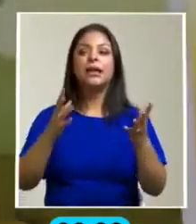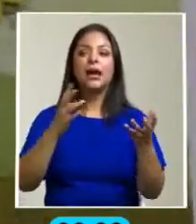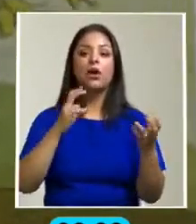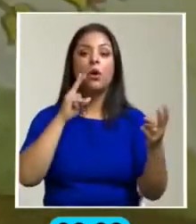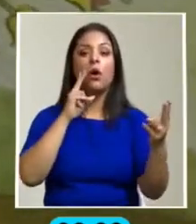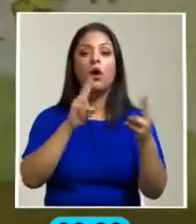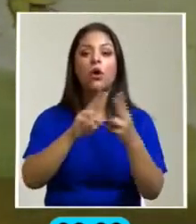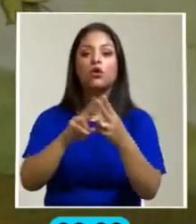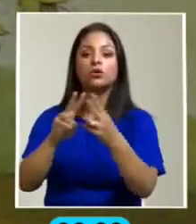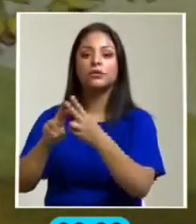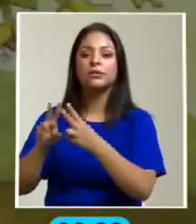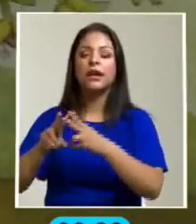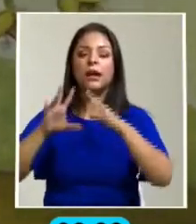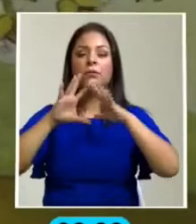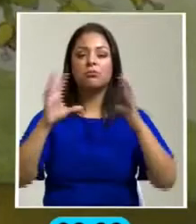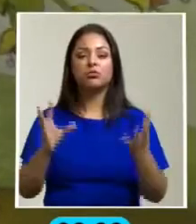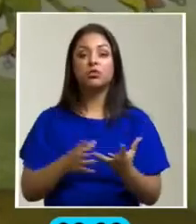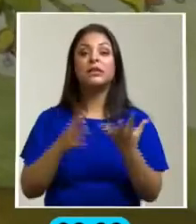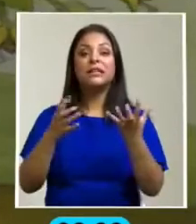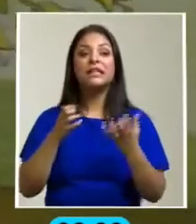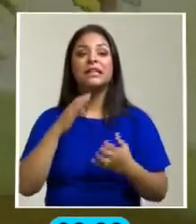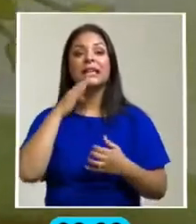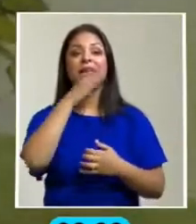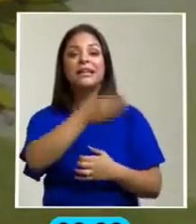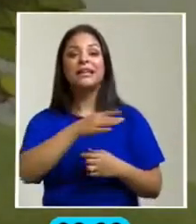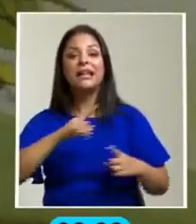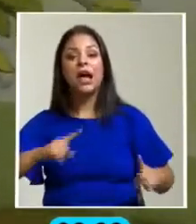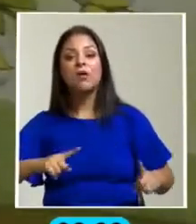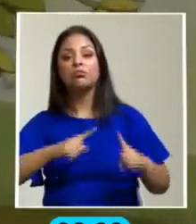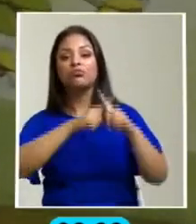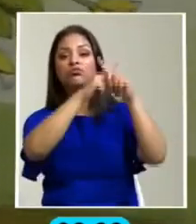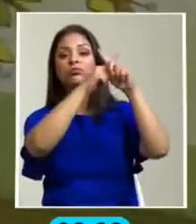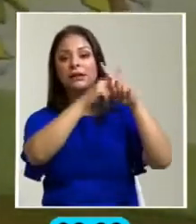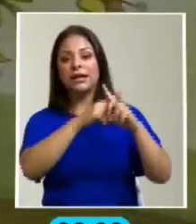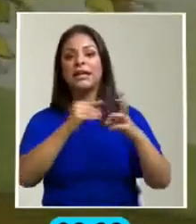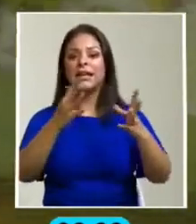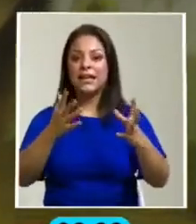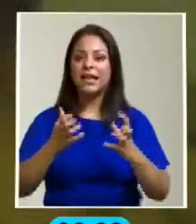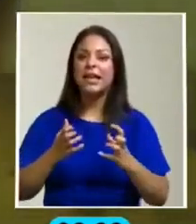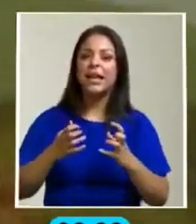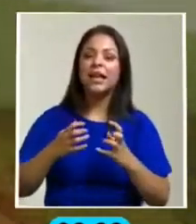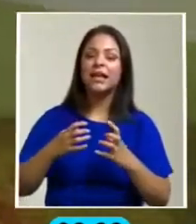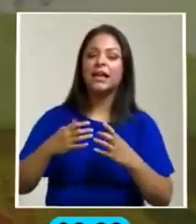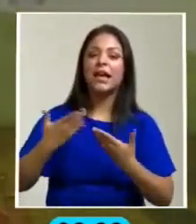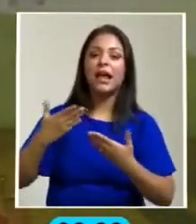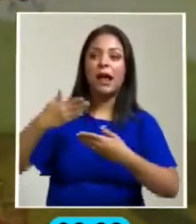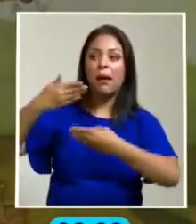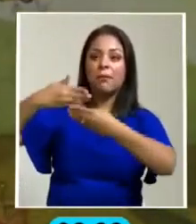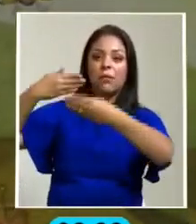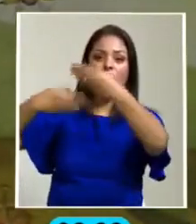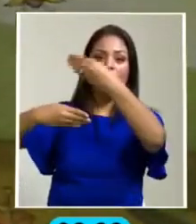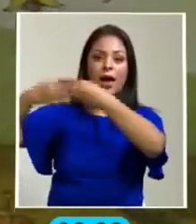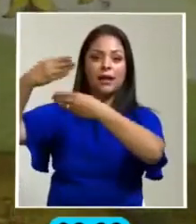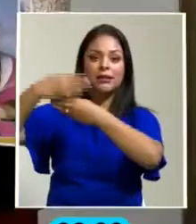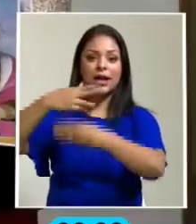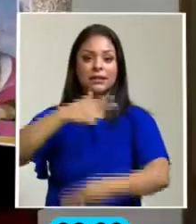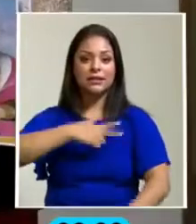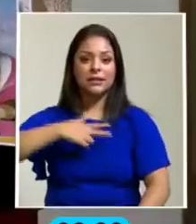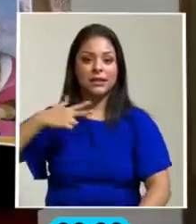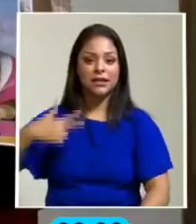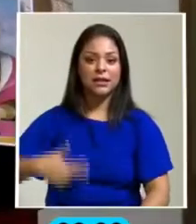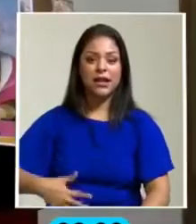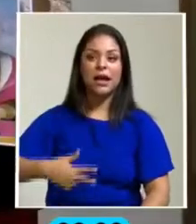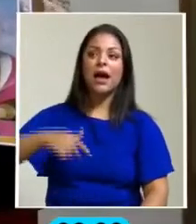Torre Eiffel, niña Carla. Niños y niños, hablaba de la muralla china. ¿Qué otro lugar? Ay, pero aquí en Costa Rica tenemos